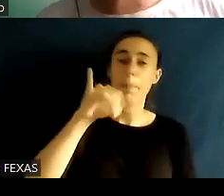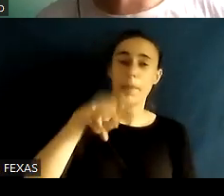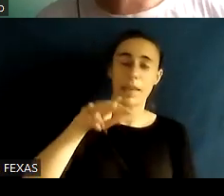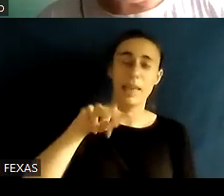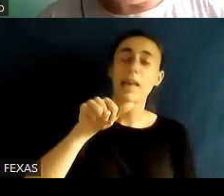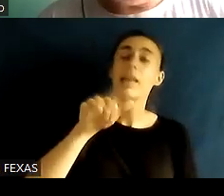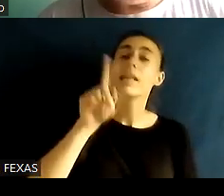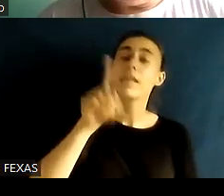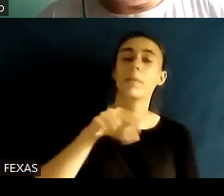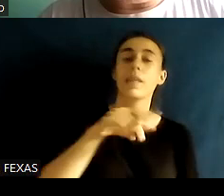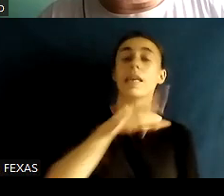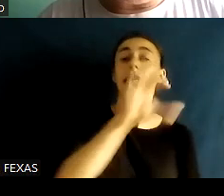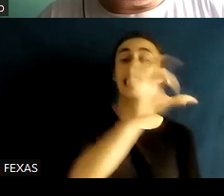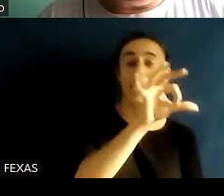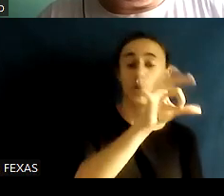serotonina, pero está implicada en